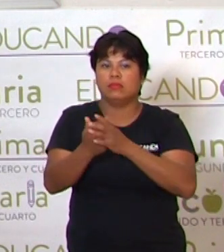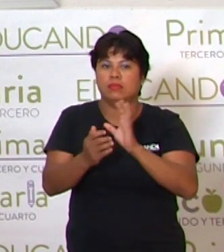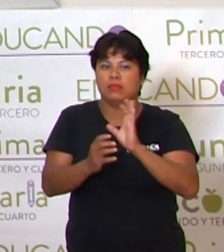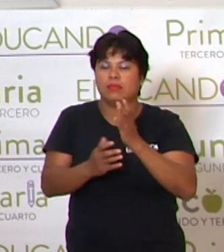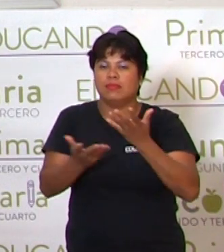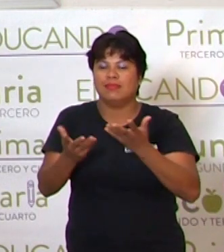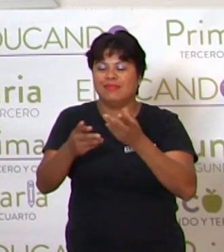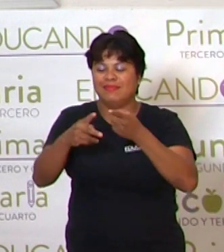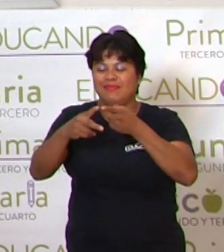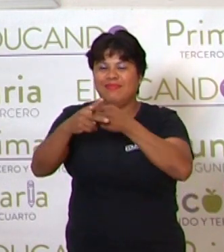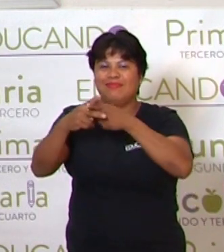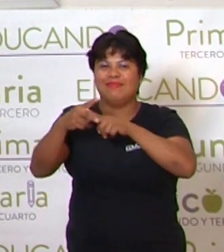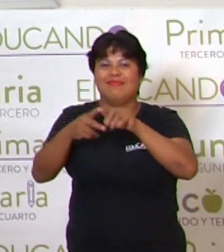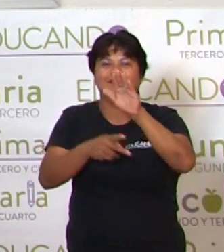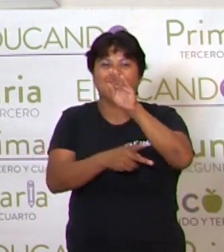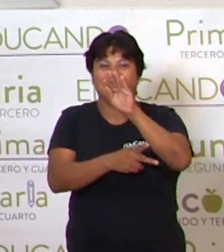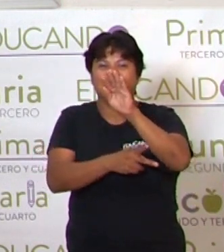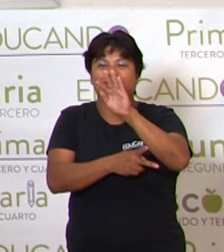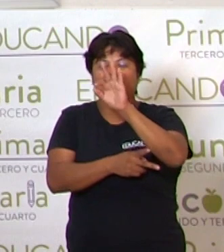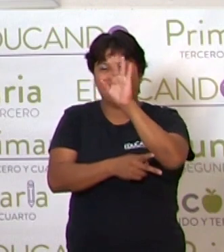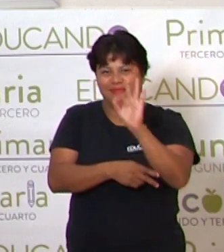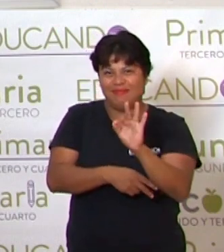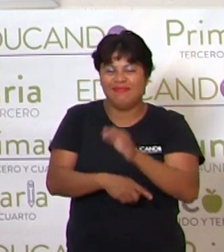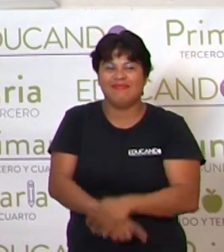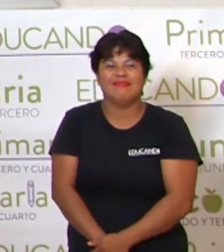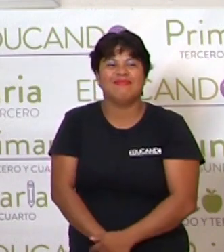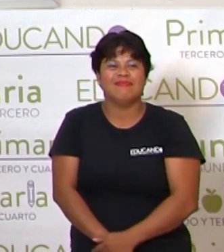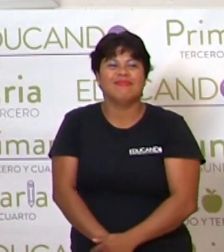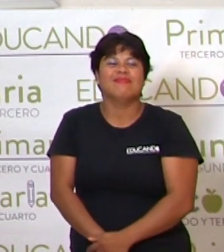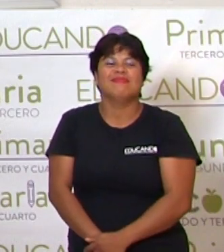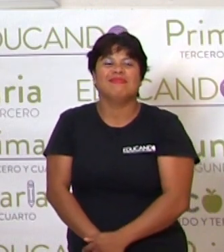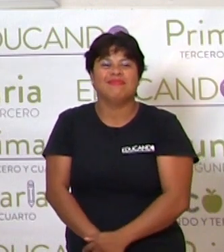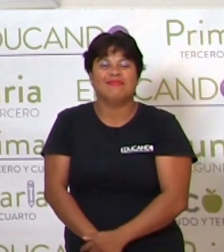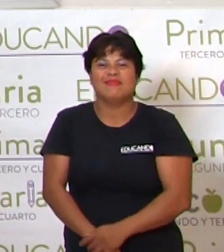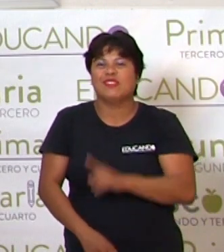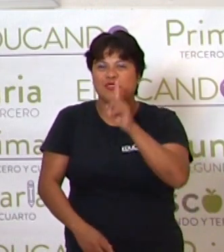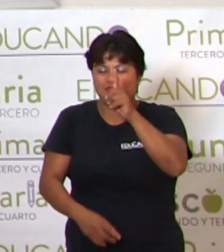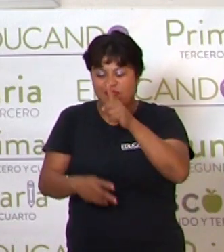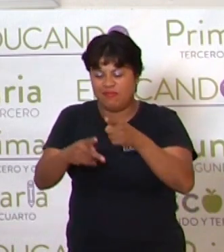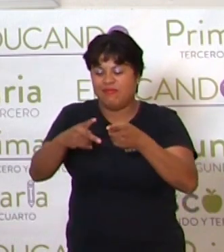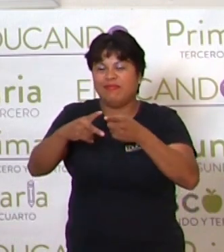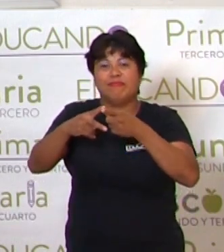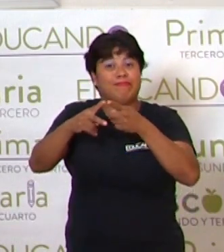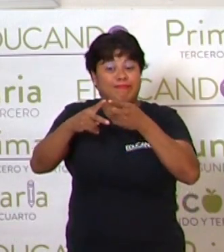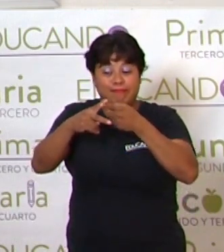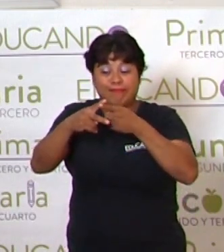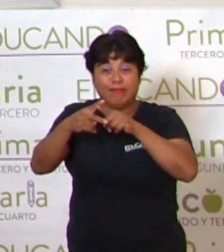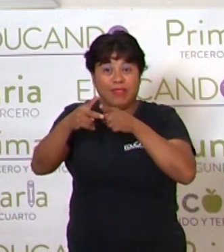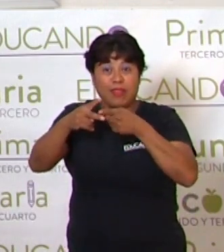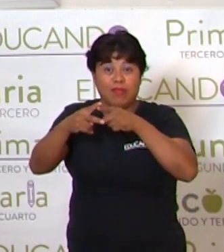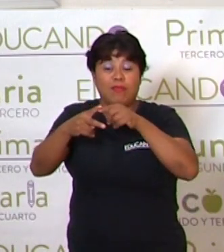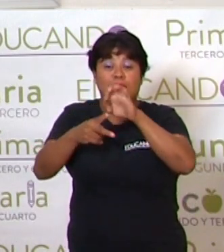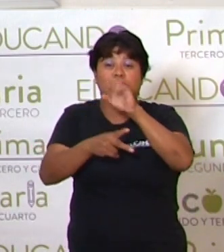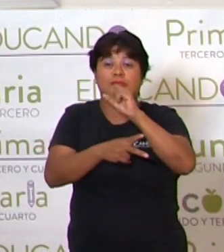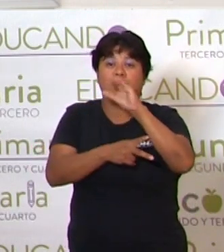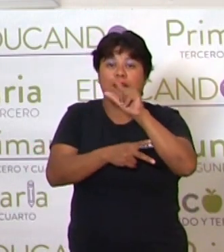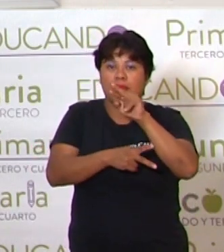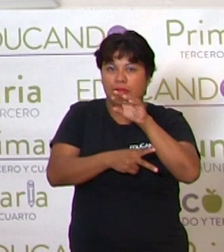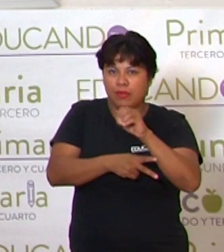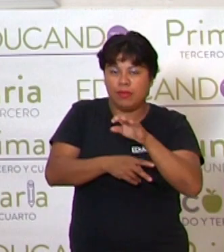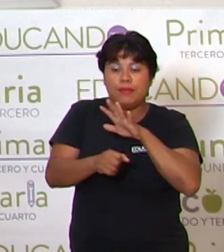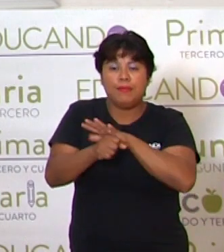marcamos un ángulo de 90 grados. ¿Sí? Un escaleno. ¿Cuál de estos